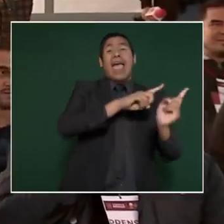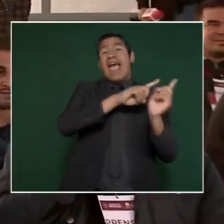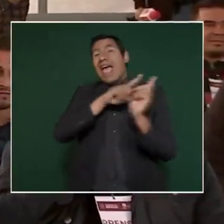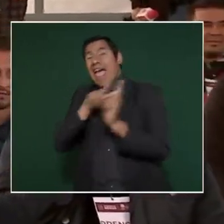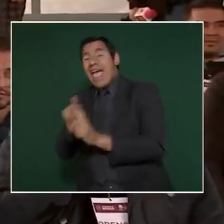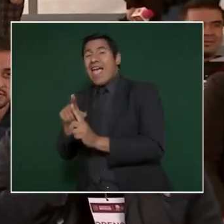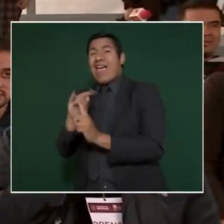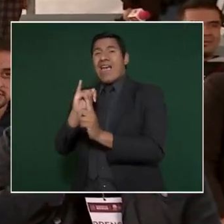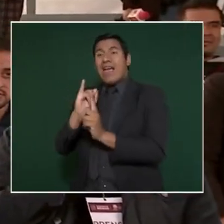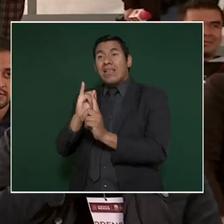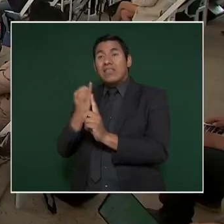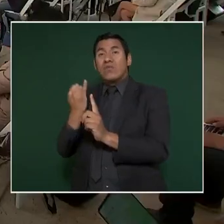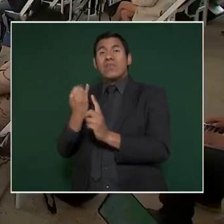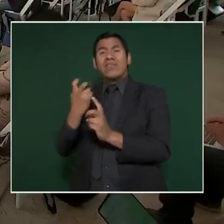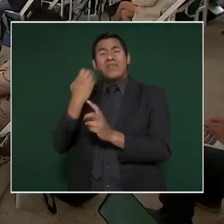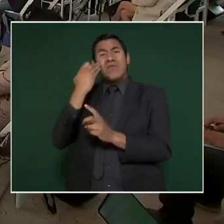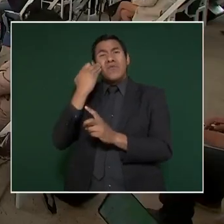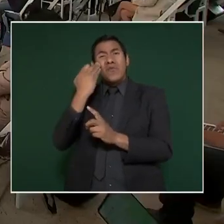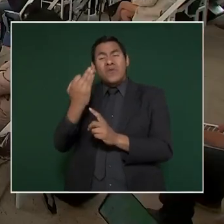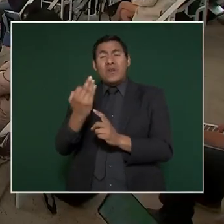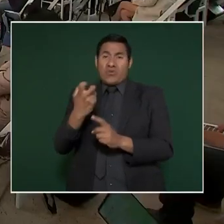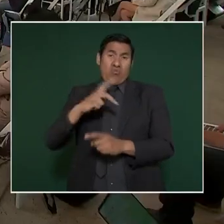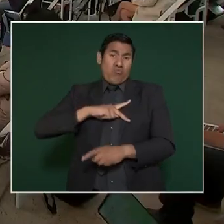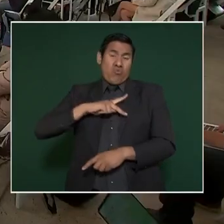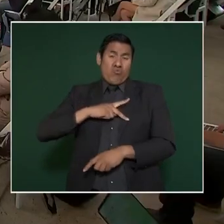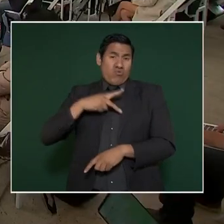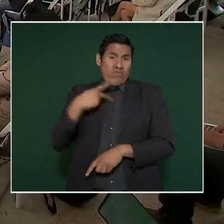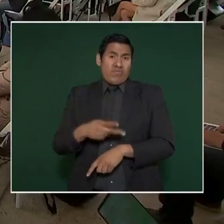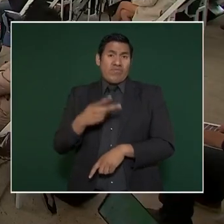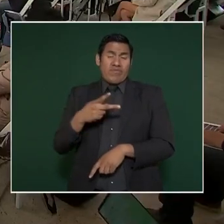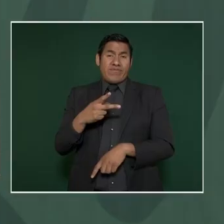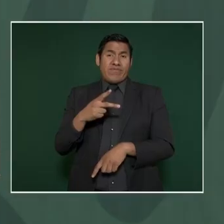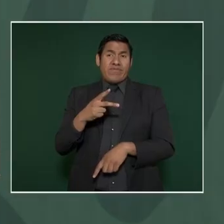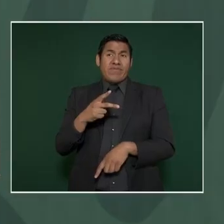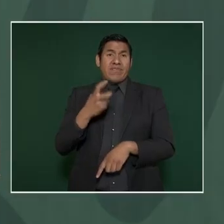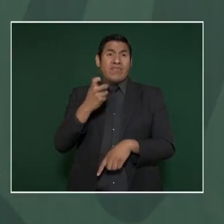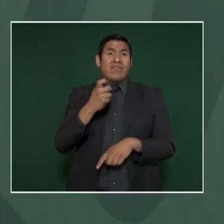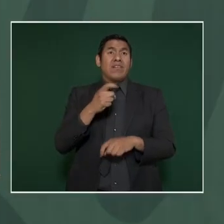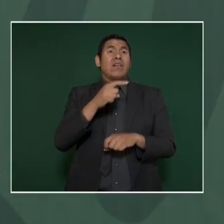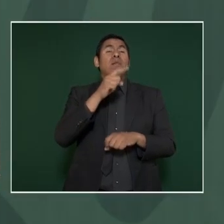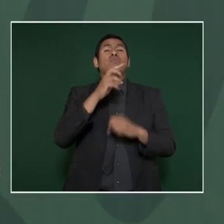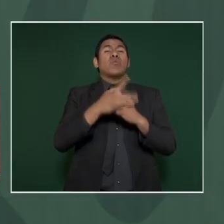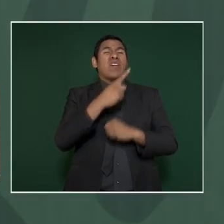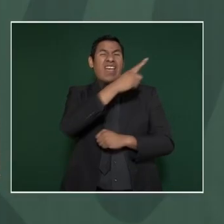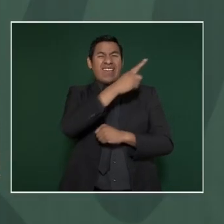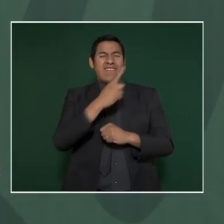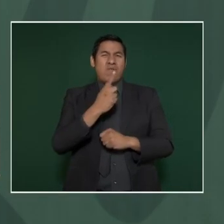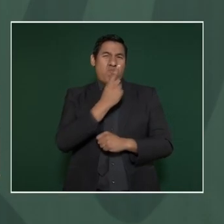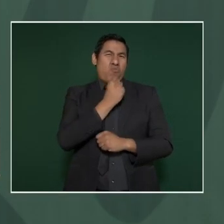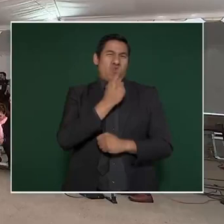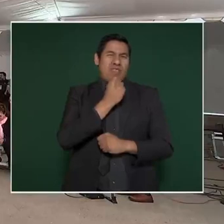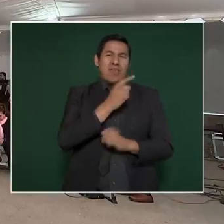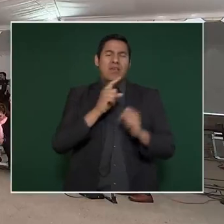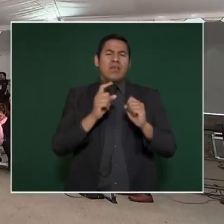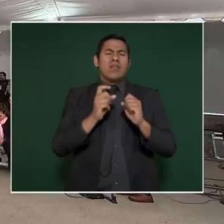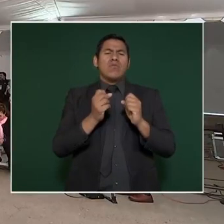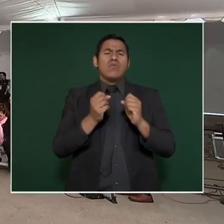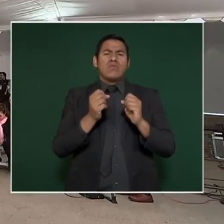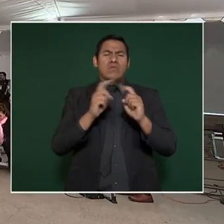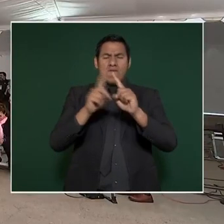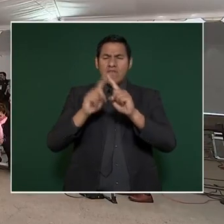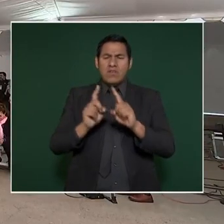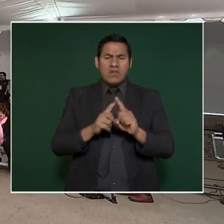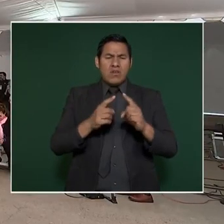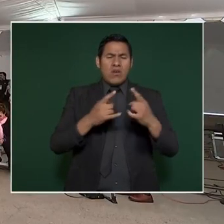En una tarde es es de nosotros eso lo podemos arar es de nosotros sí la aduana tienen 20 eh eh